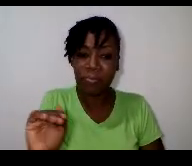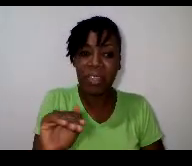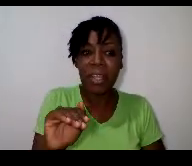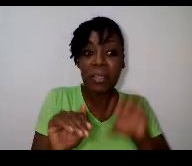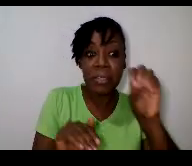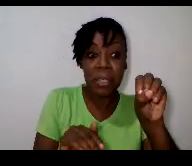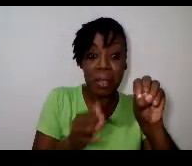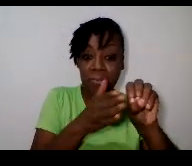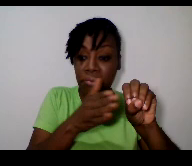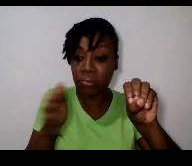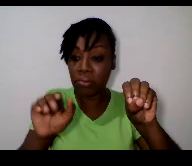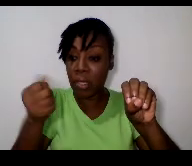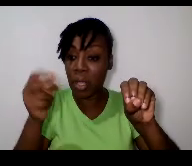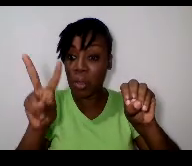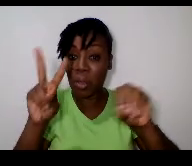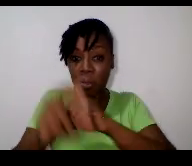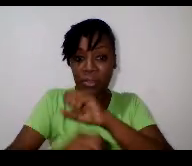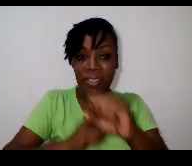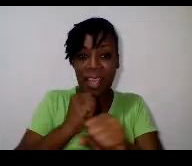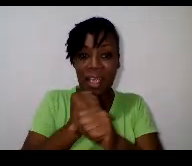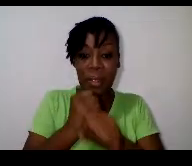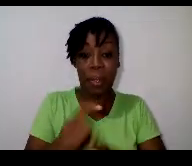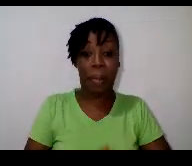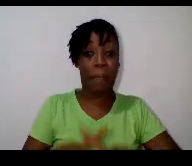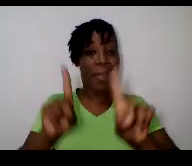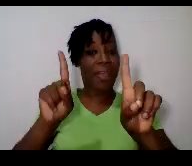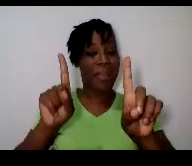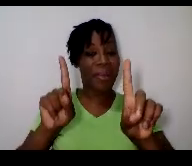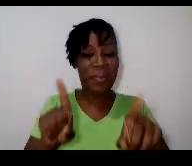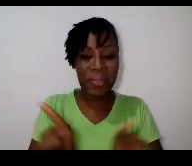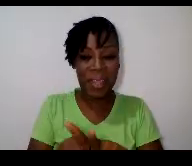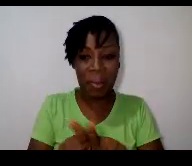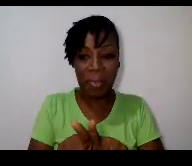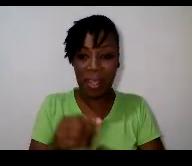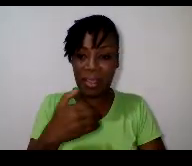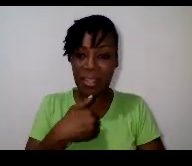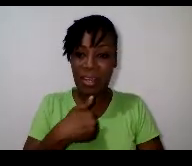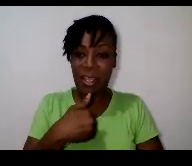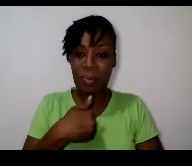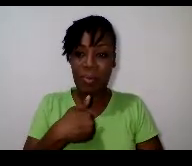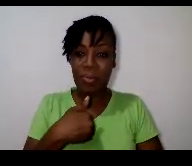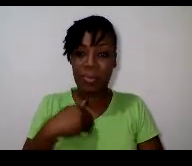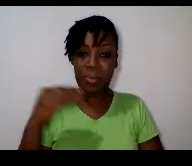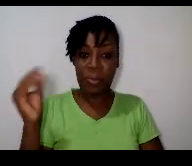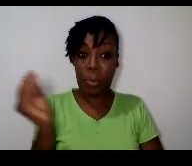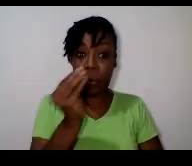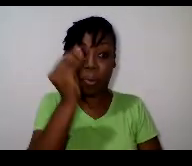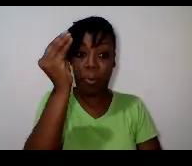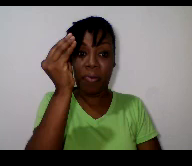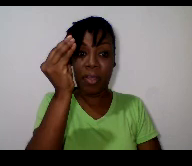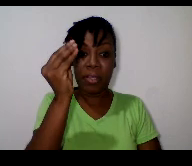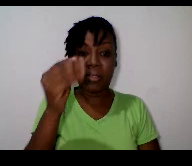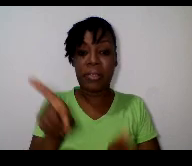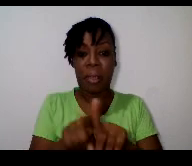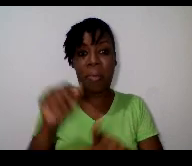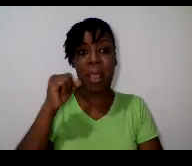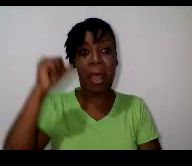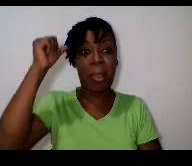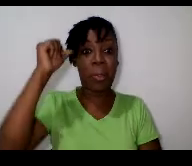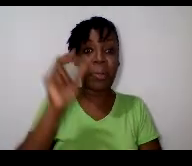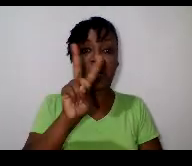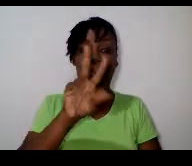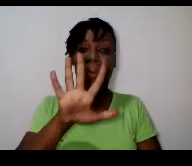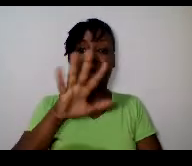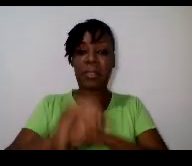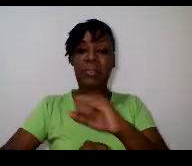y 12 años para comenzar, pero también niños hasta o adolescentes, inclusive adultos hasta los 25 años, porque